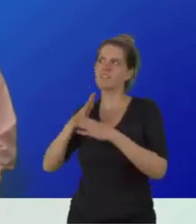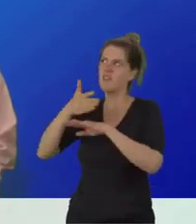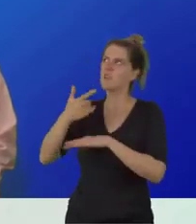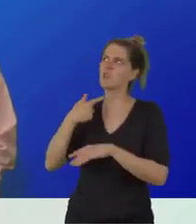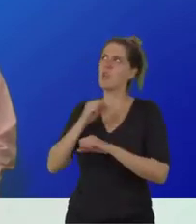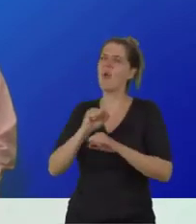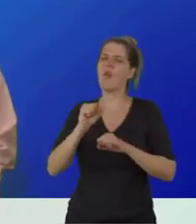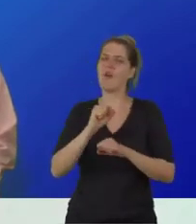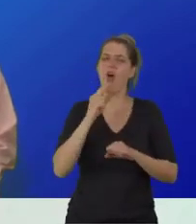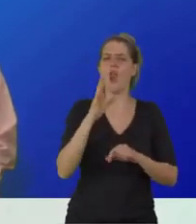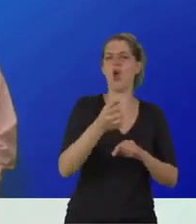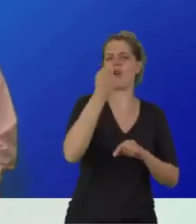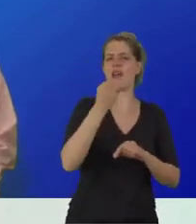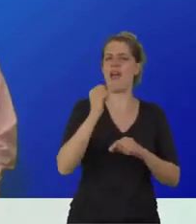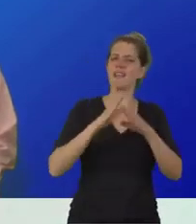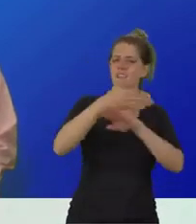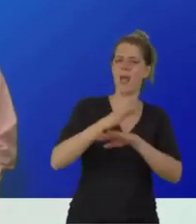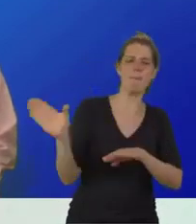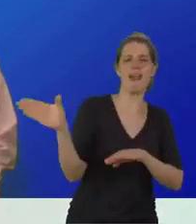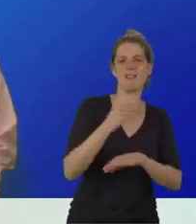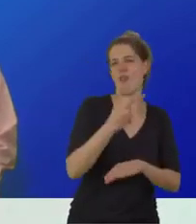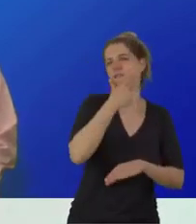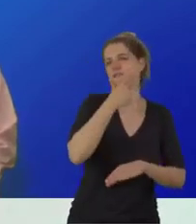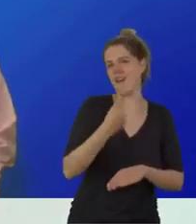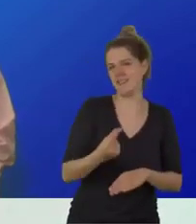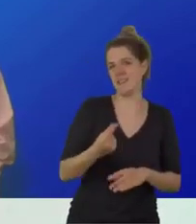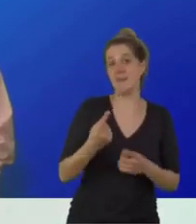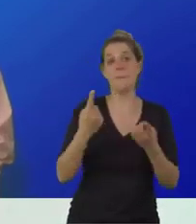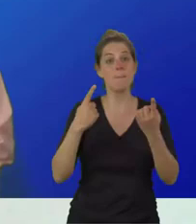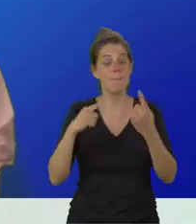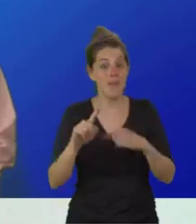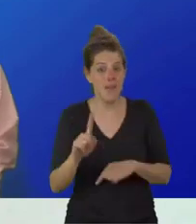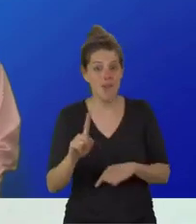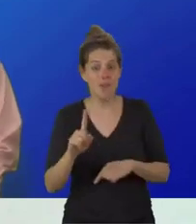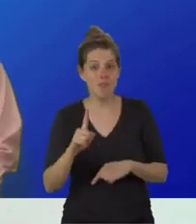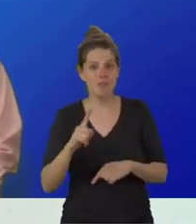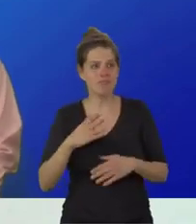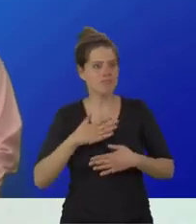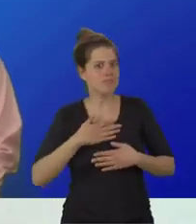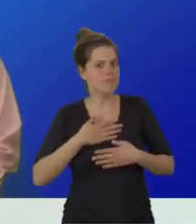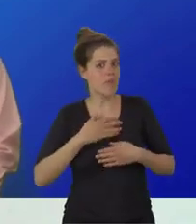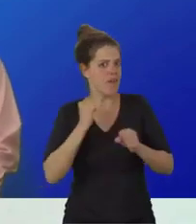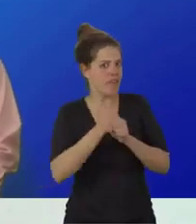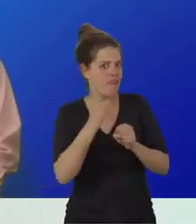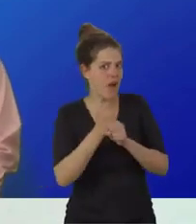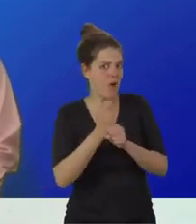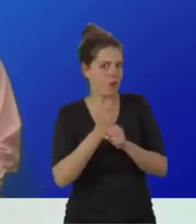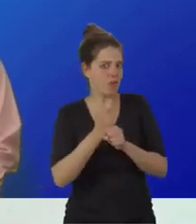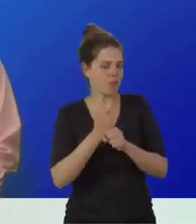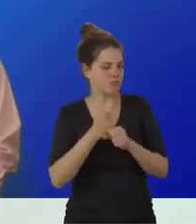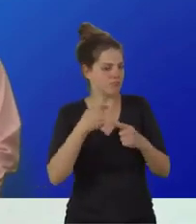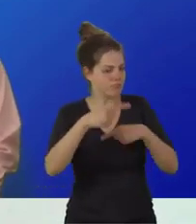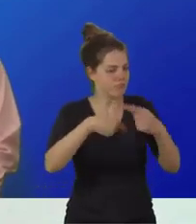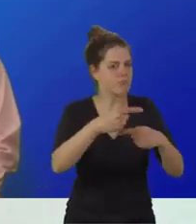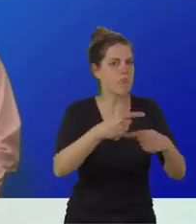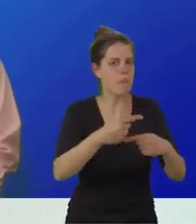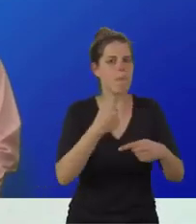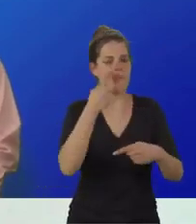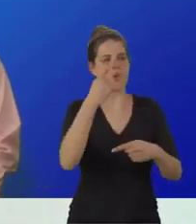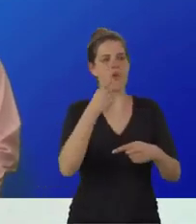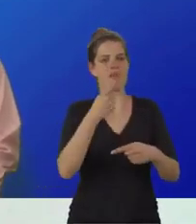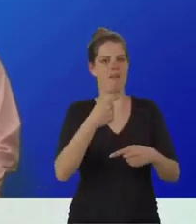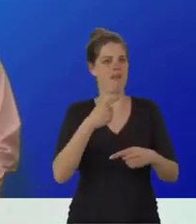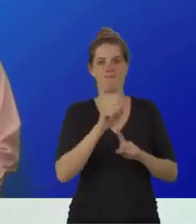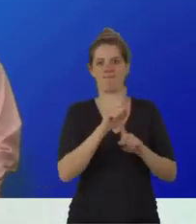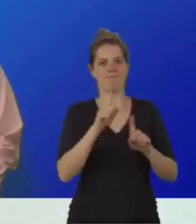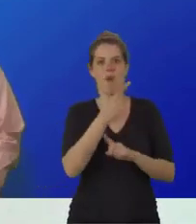lograr eso. Pero mi trabajo me ha dado distintas herramientas para darme cuenta de que